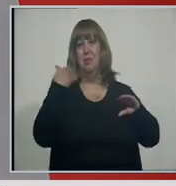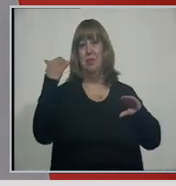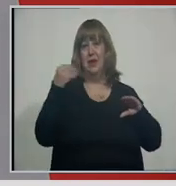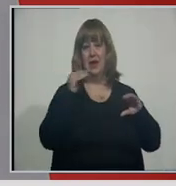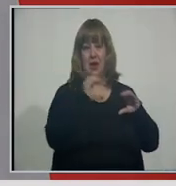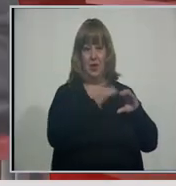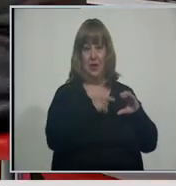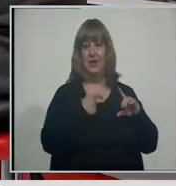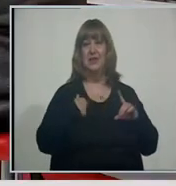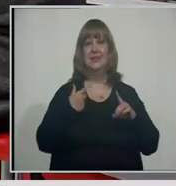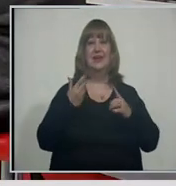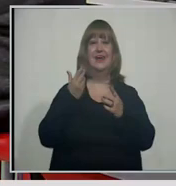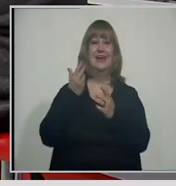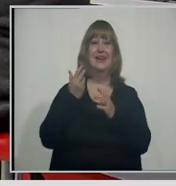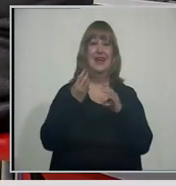usted va a pedir